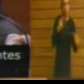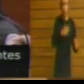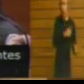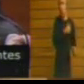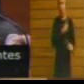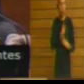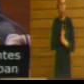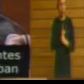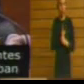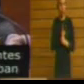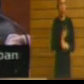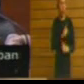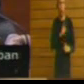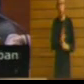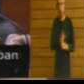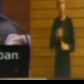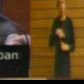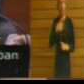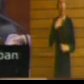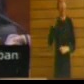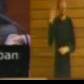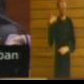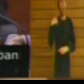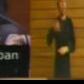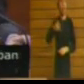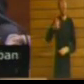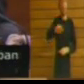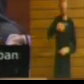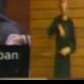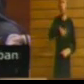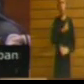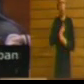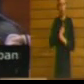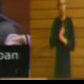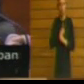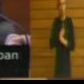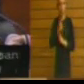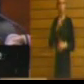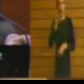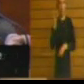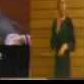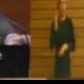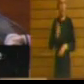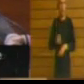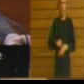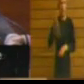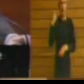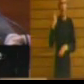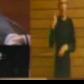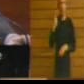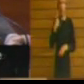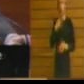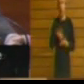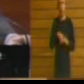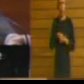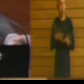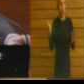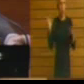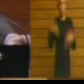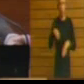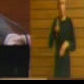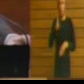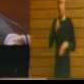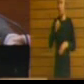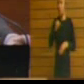mayores paganos de esa aprobación que ustedes establecieron. El mayor daño que le han hecho, pero no tengan ninguna duda, el PAI, como el